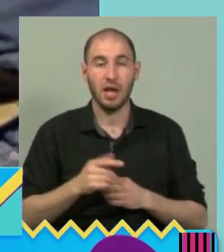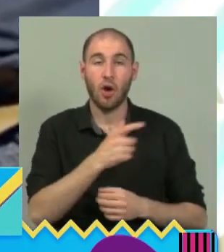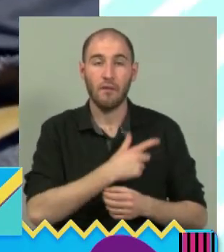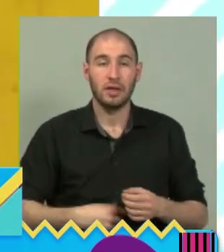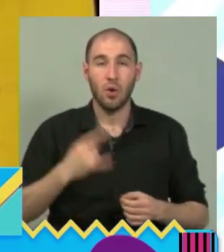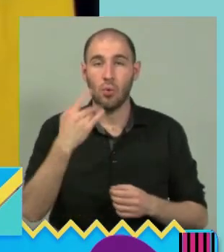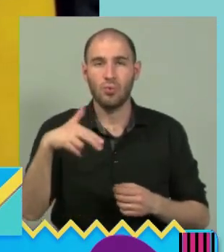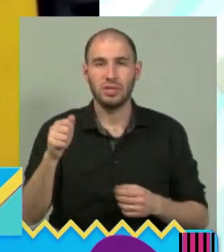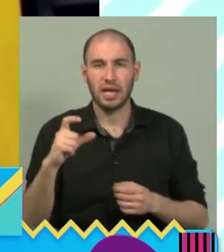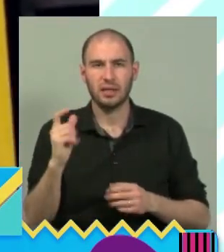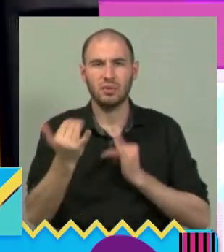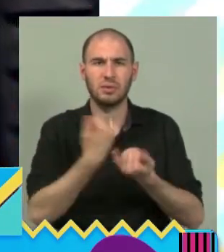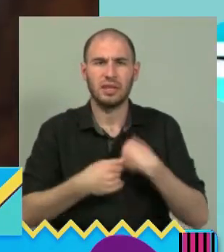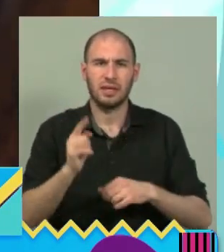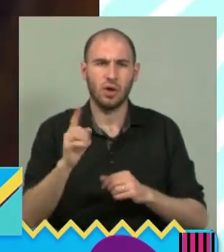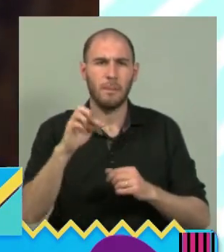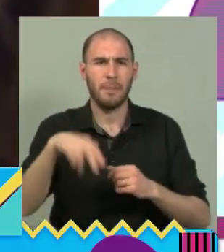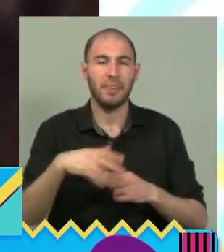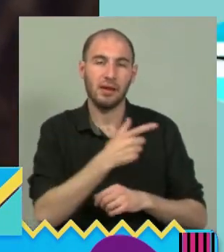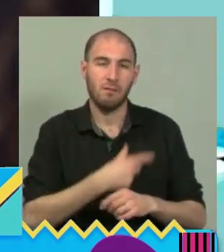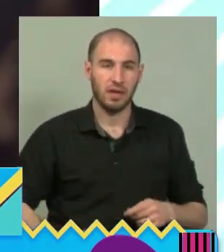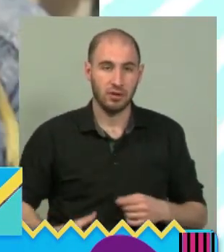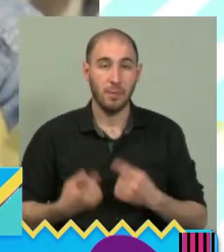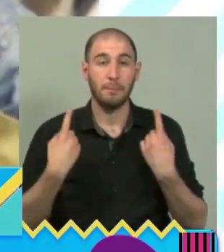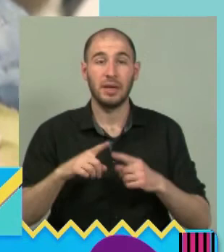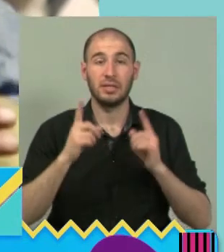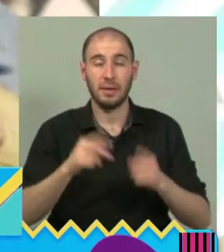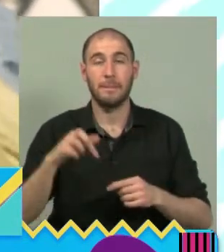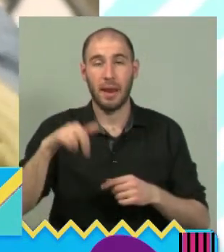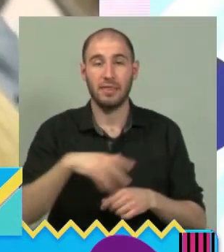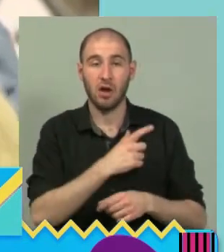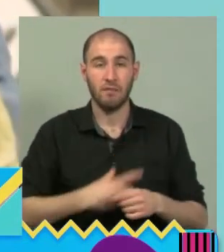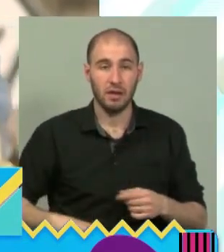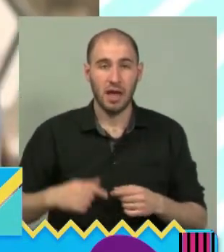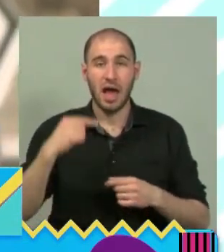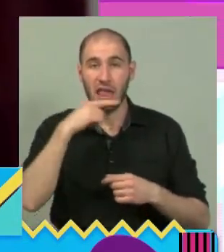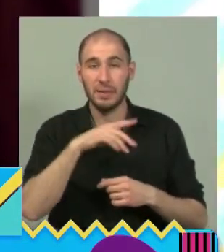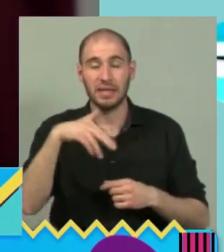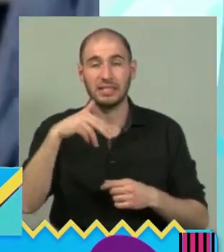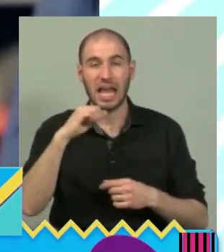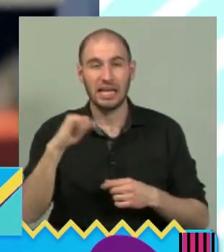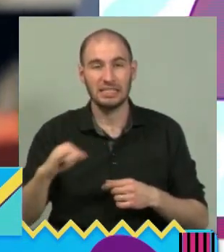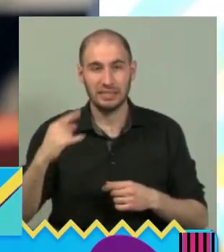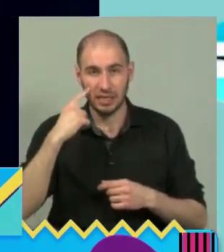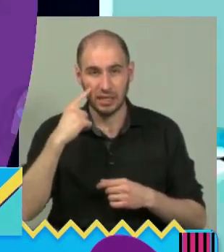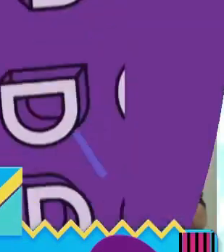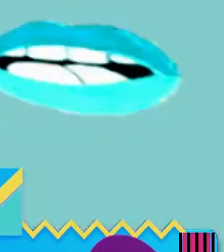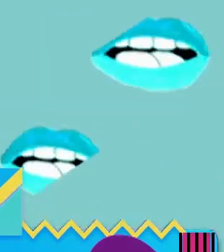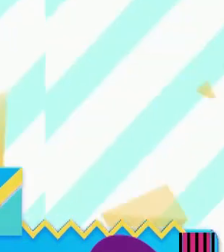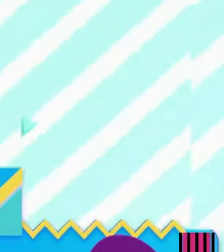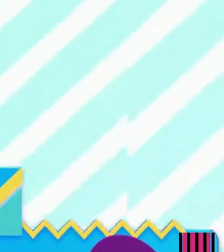gobierno de Uñac, ¿qué es lo que nos dice? No, es política de Estado. Pero también era política de Estado en la Alemania nazi ir en contra